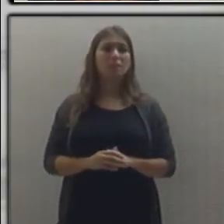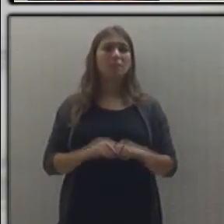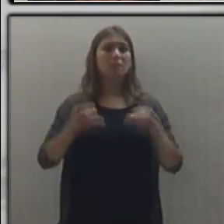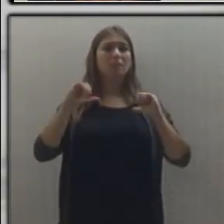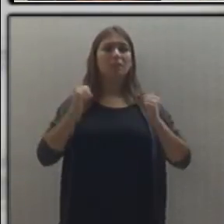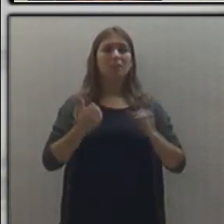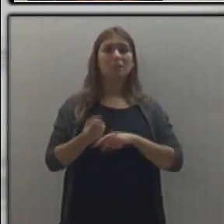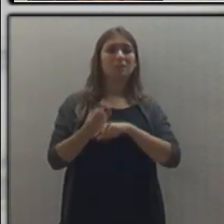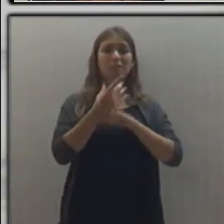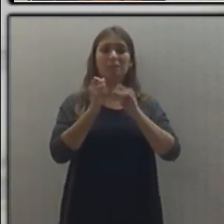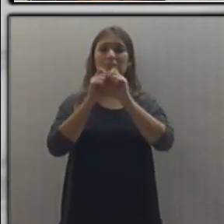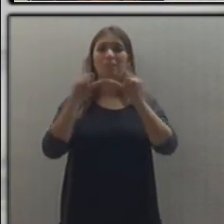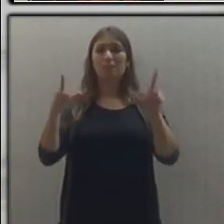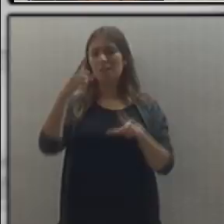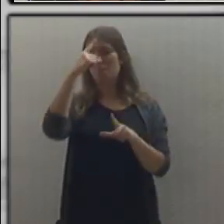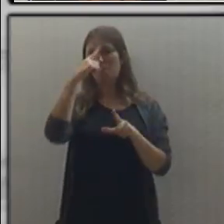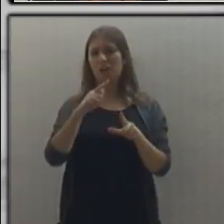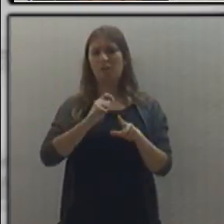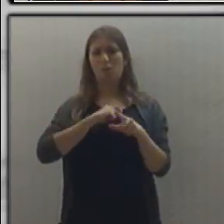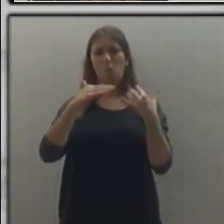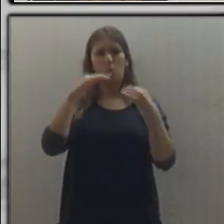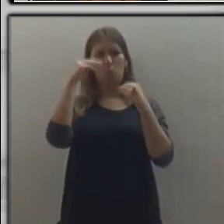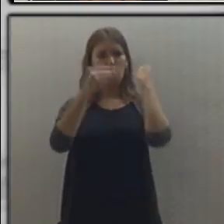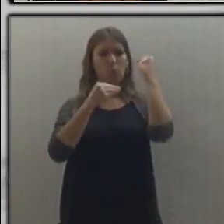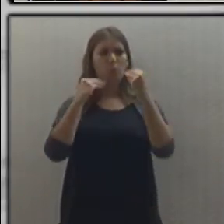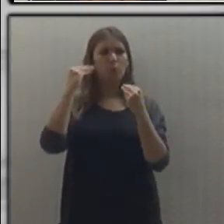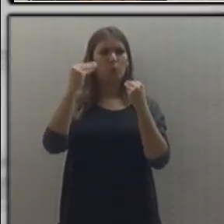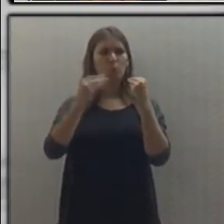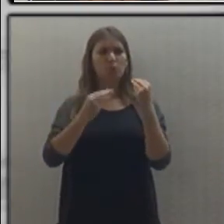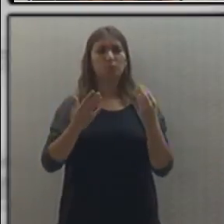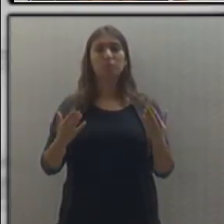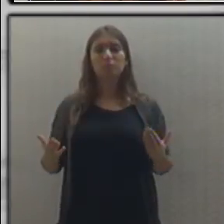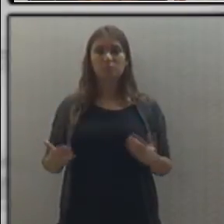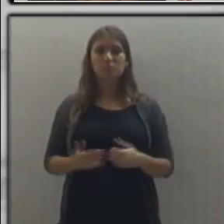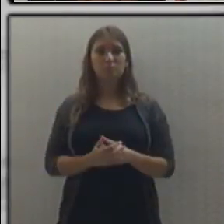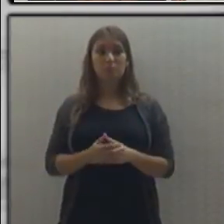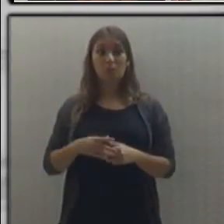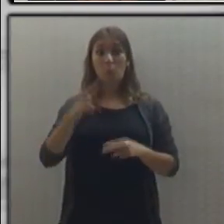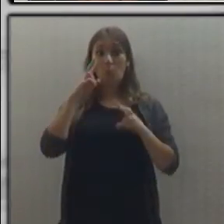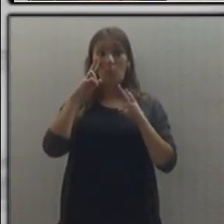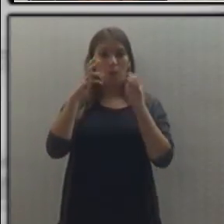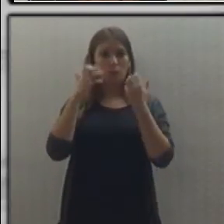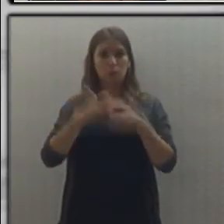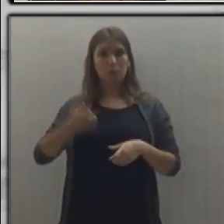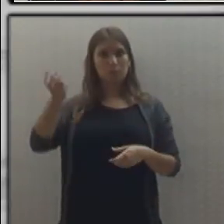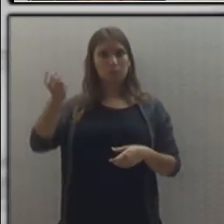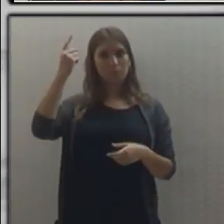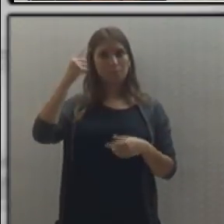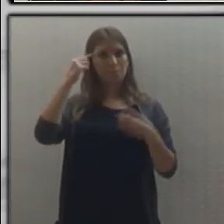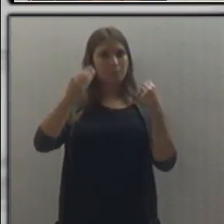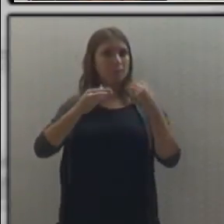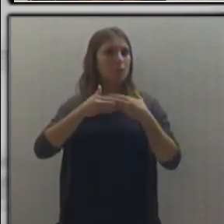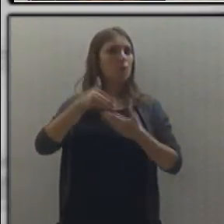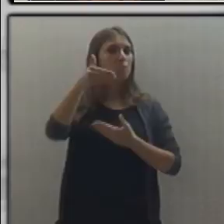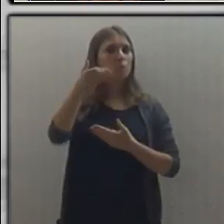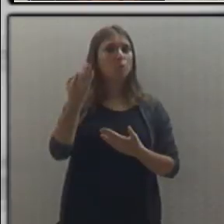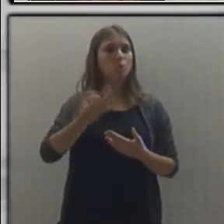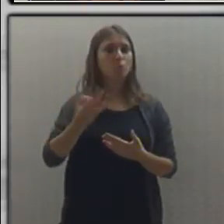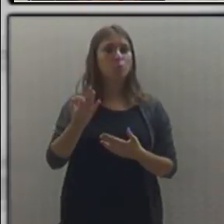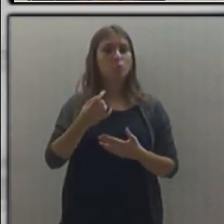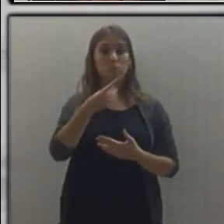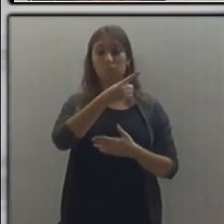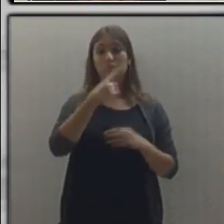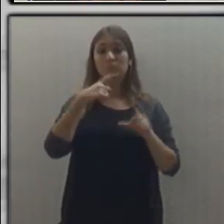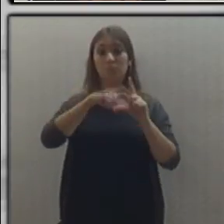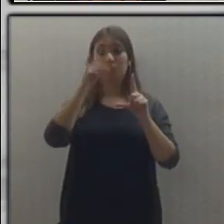esta imagen que da mucho que pensar, porque nos tendría que hacer reflexionar para nuestro futuro. Es un